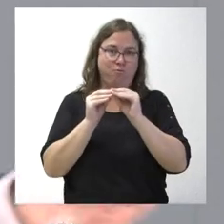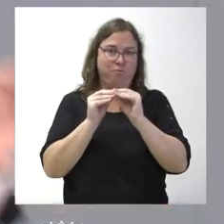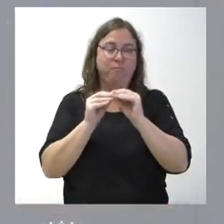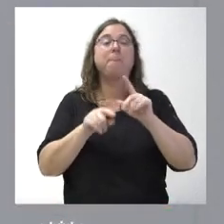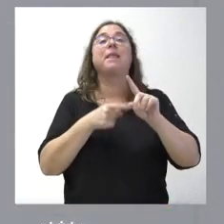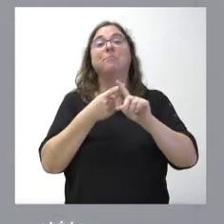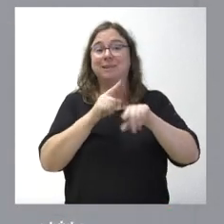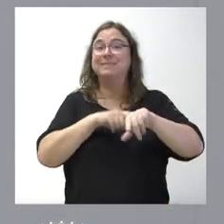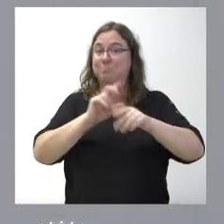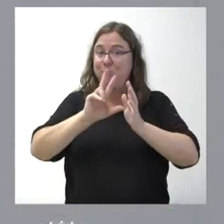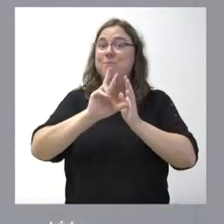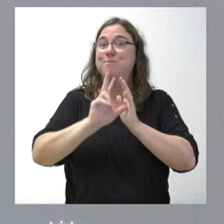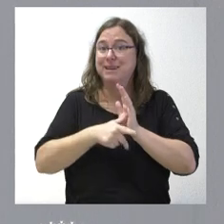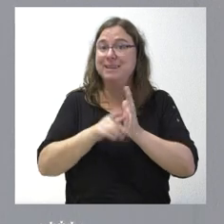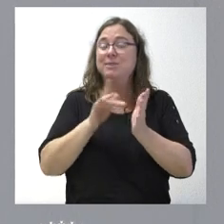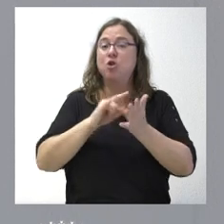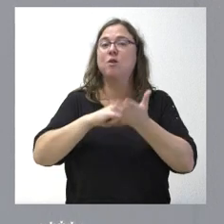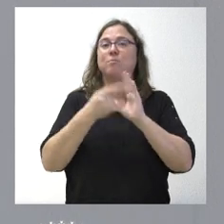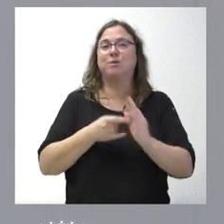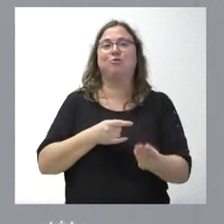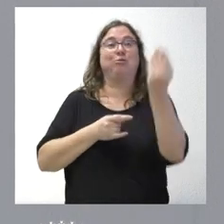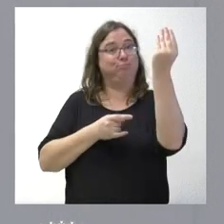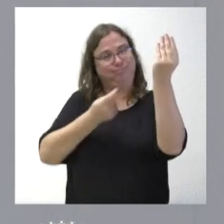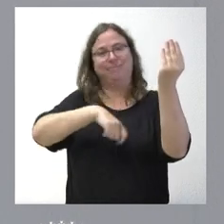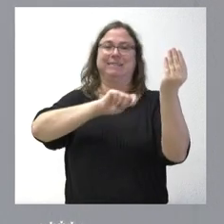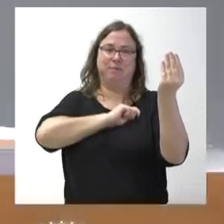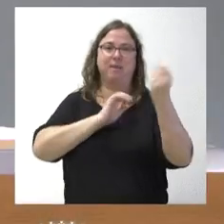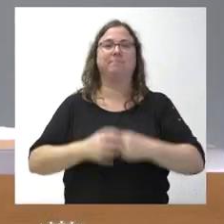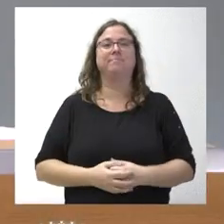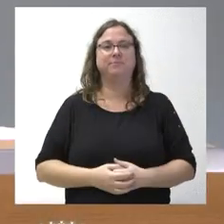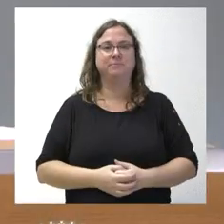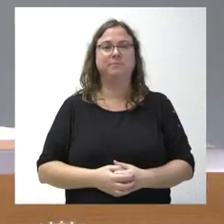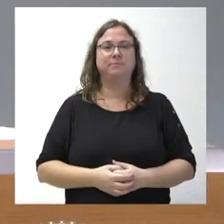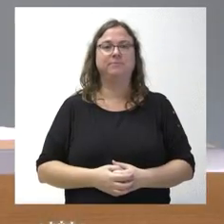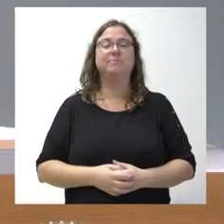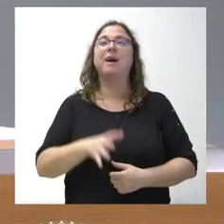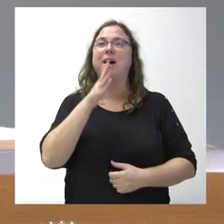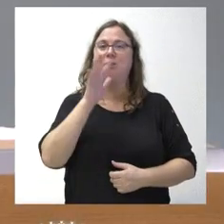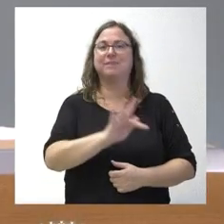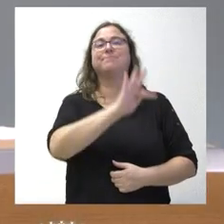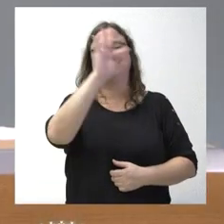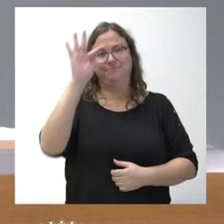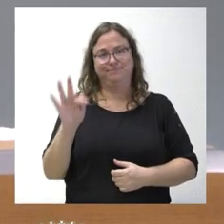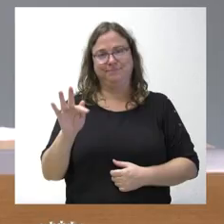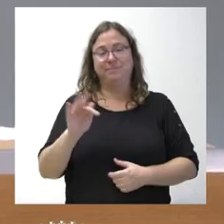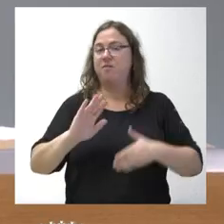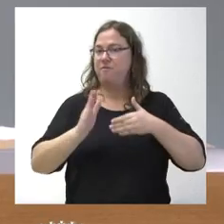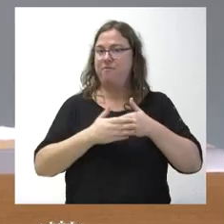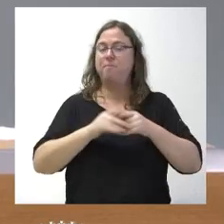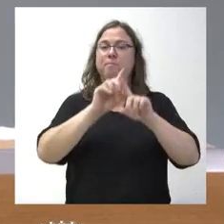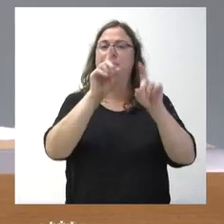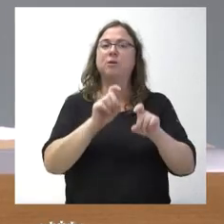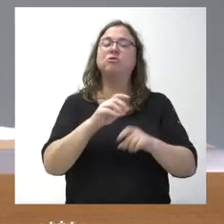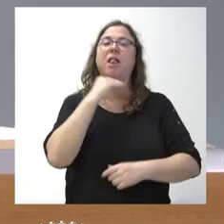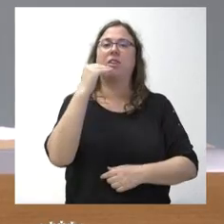tiempo después dio lugar a ese gran proyecto común que es España Ahora sí es el momento de cerrar este turno en Zamora